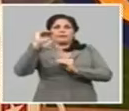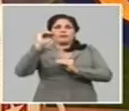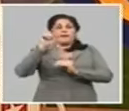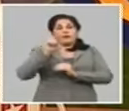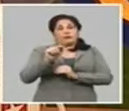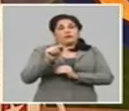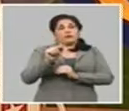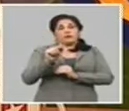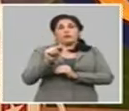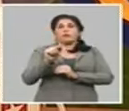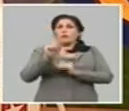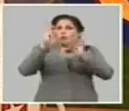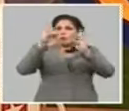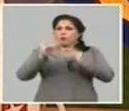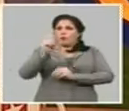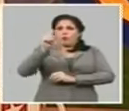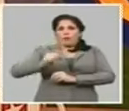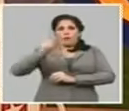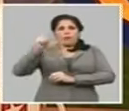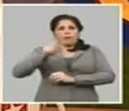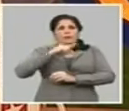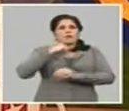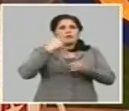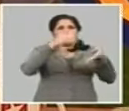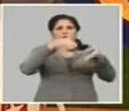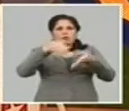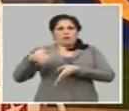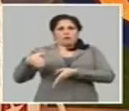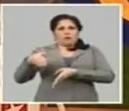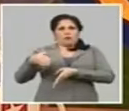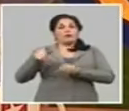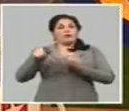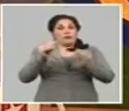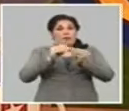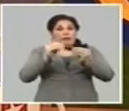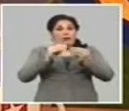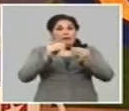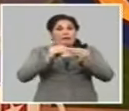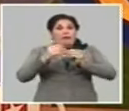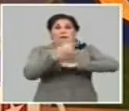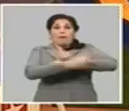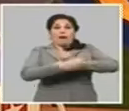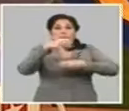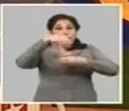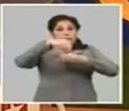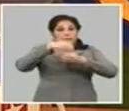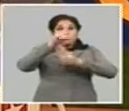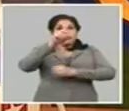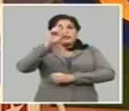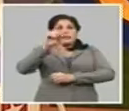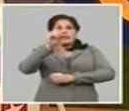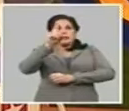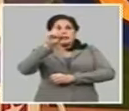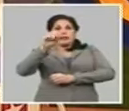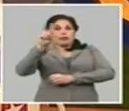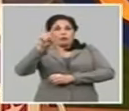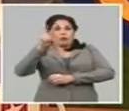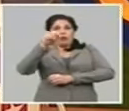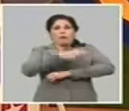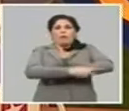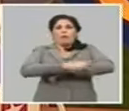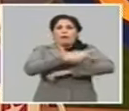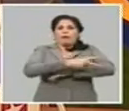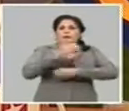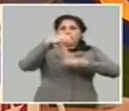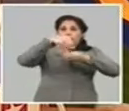el número de personas que han fallecido ya transmisión local han estado reportando 102 países y no mueven comentado